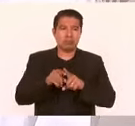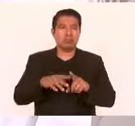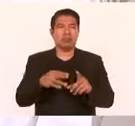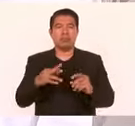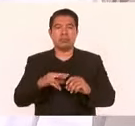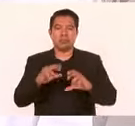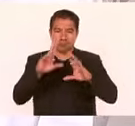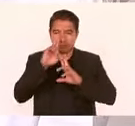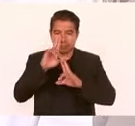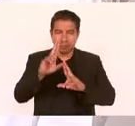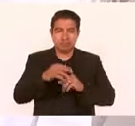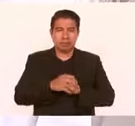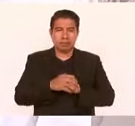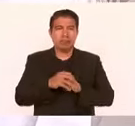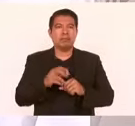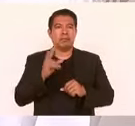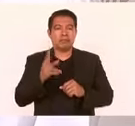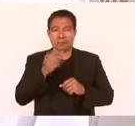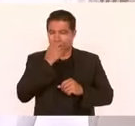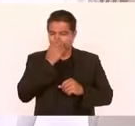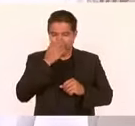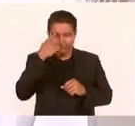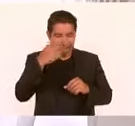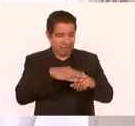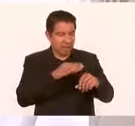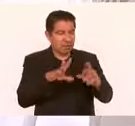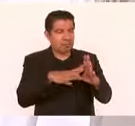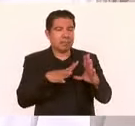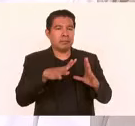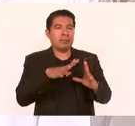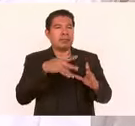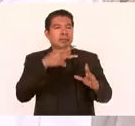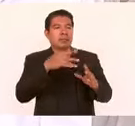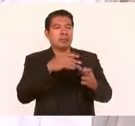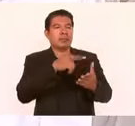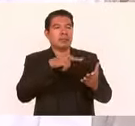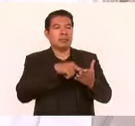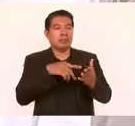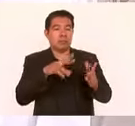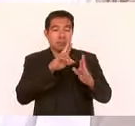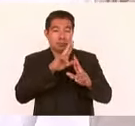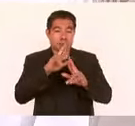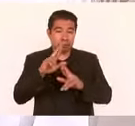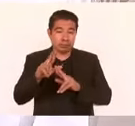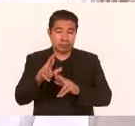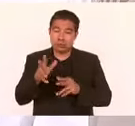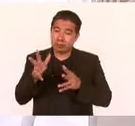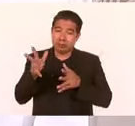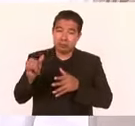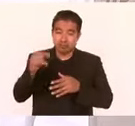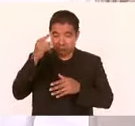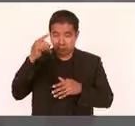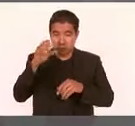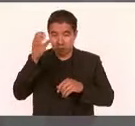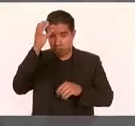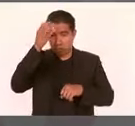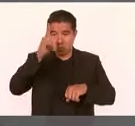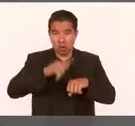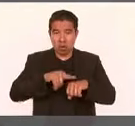construcción, así como las formas en las que utilizan sus espacios, todo lo cual forma parte de su cultura